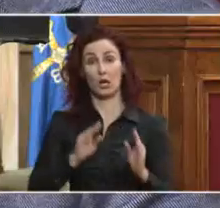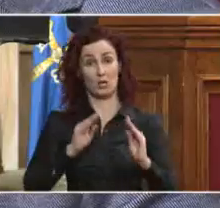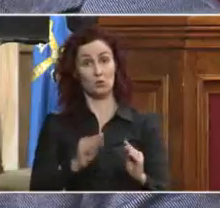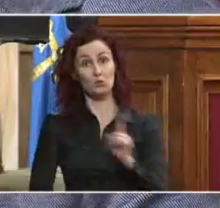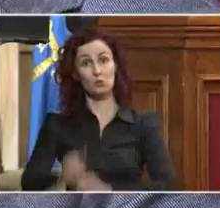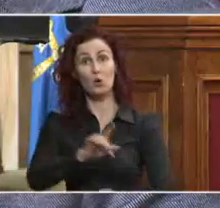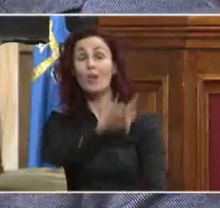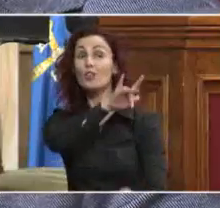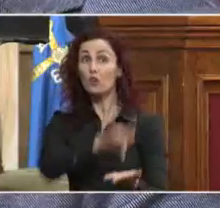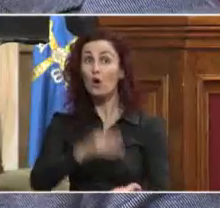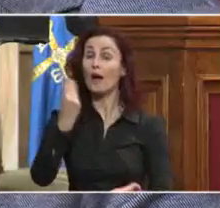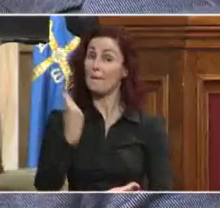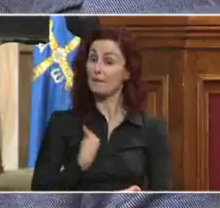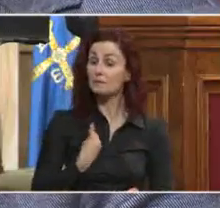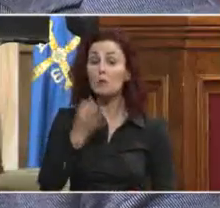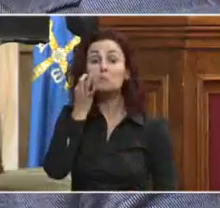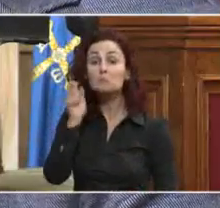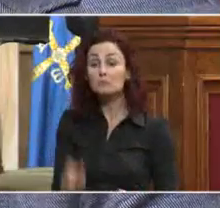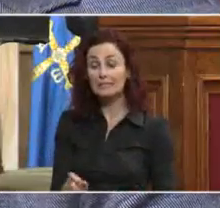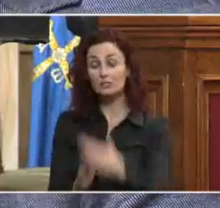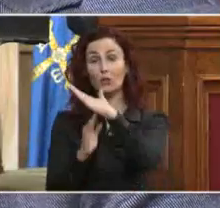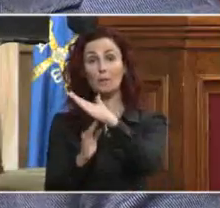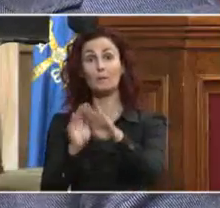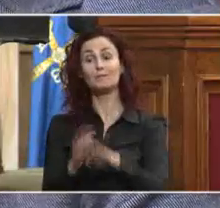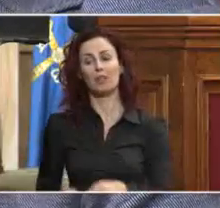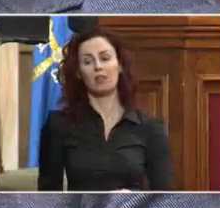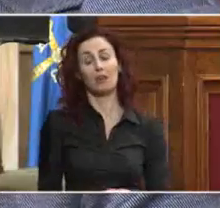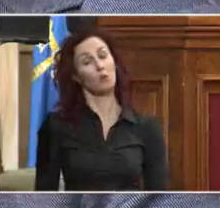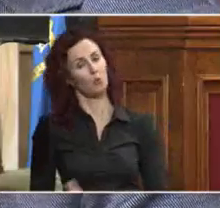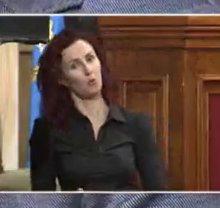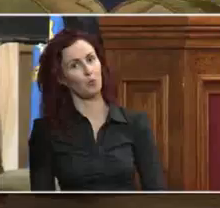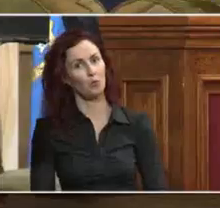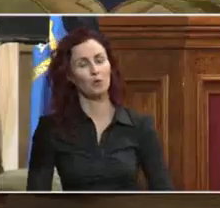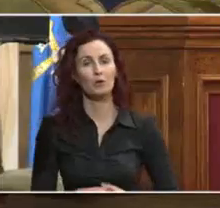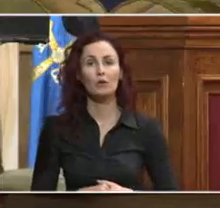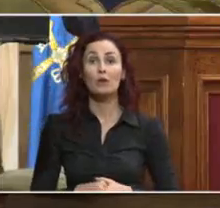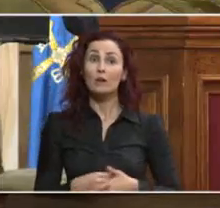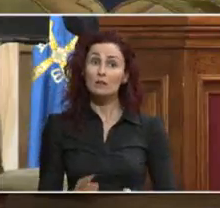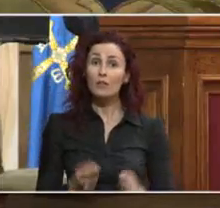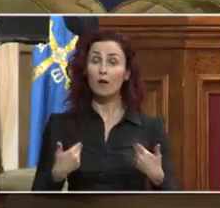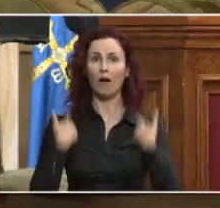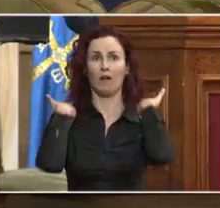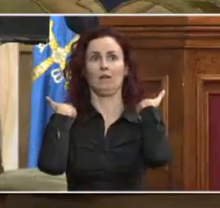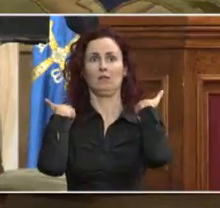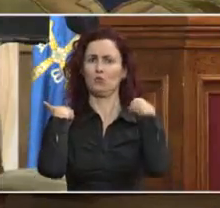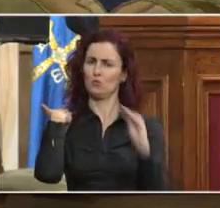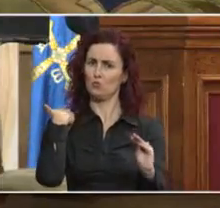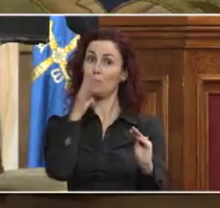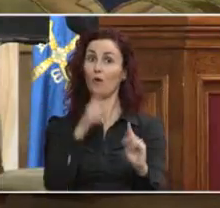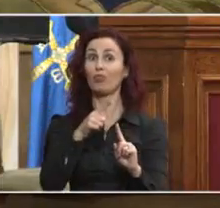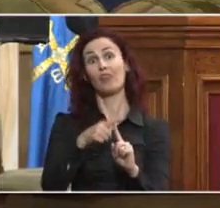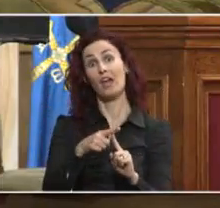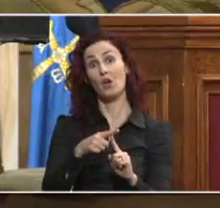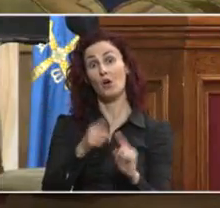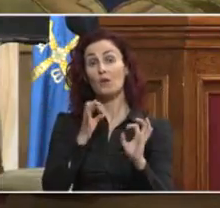su chaparrita queda quieta y silenciosa tan solo por unos tiritos. ¡Qué floja! Y lo sufre Yogurtu Unge, a quien su tío